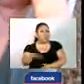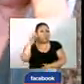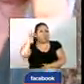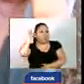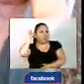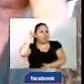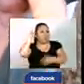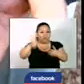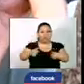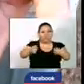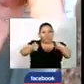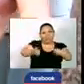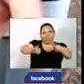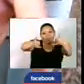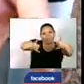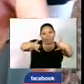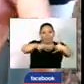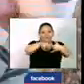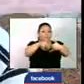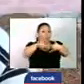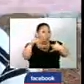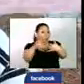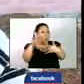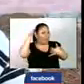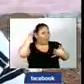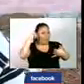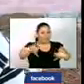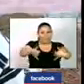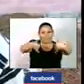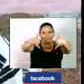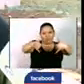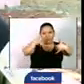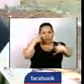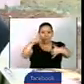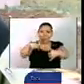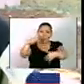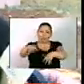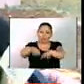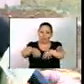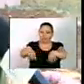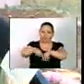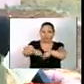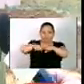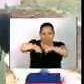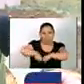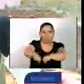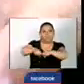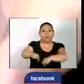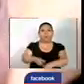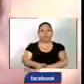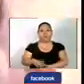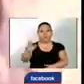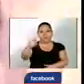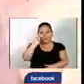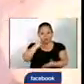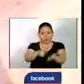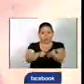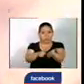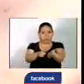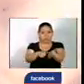cántaro o algo así se ve y esta es como que es pedazo de piedra de moler y ahí está que apareció que encontró esto